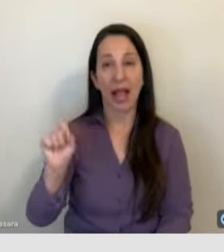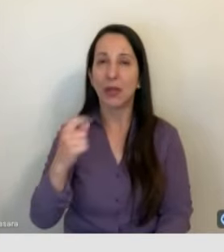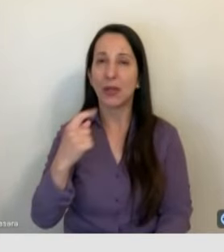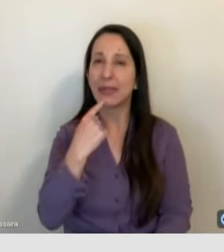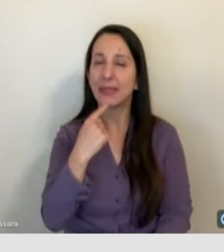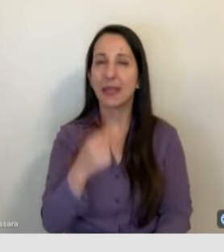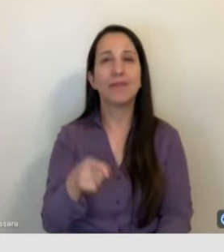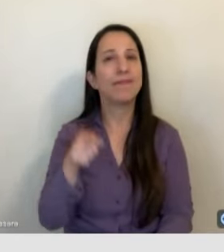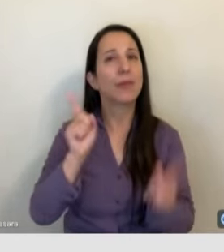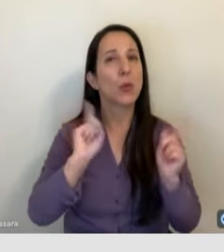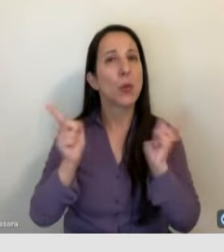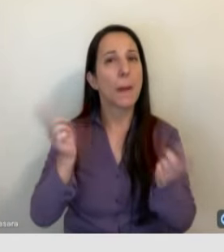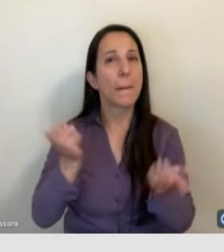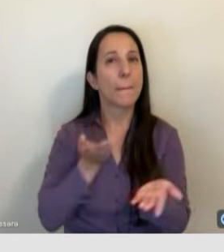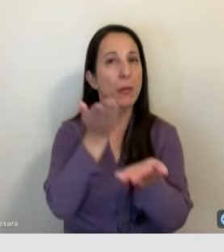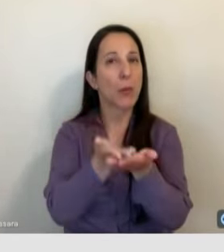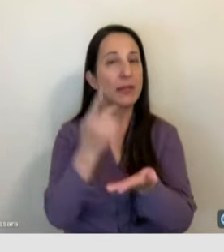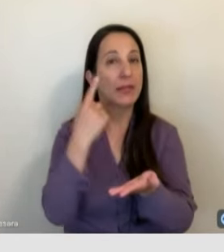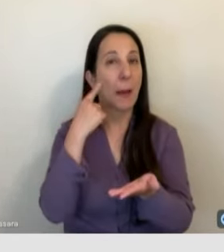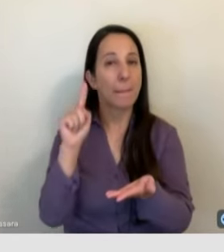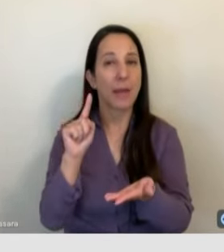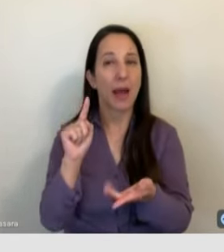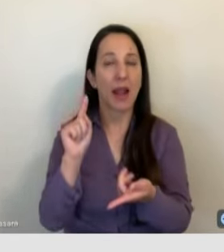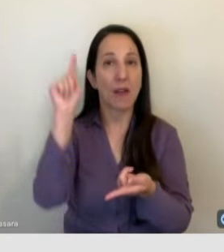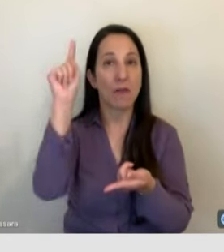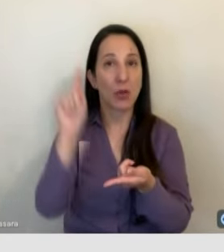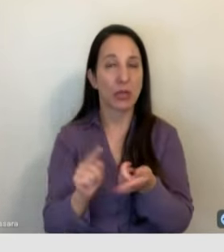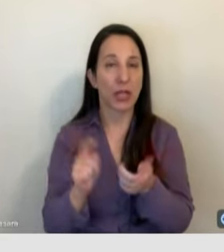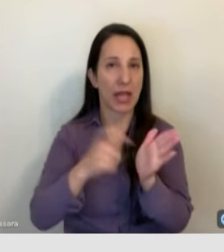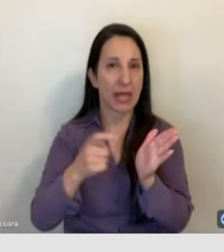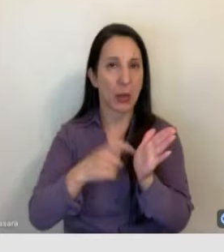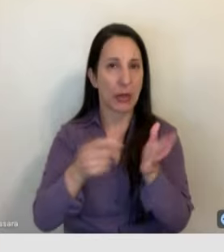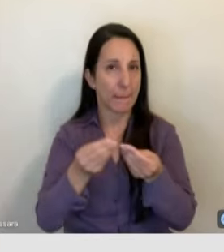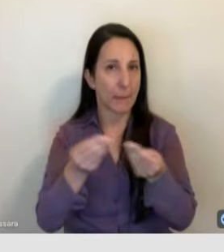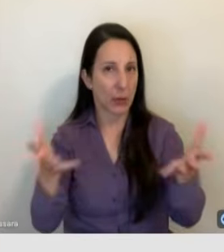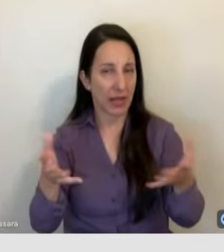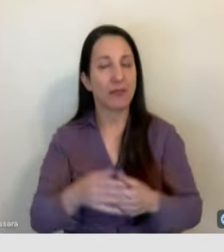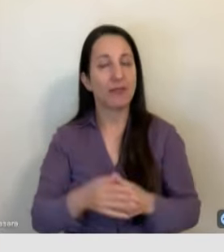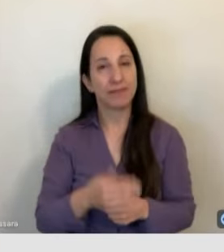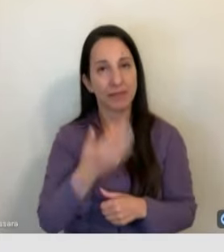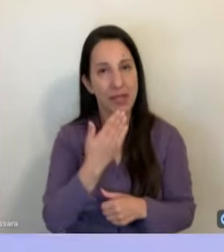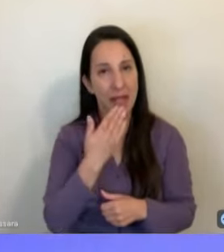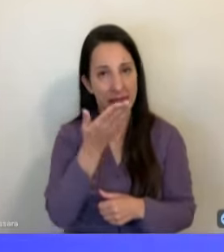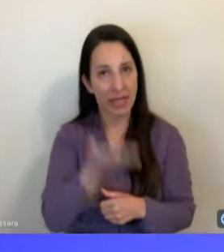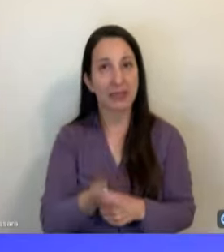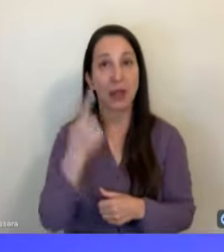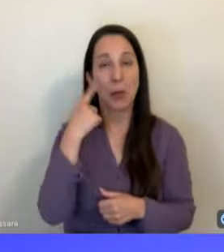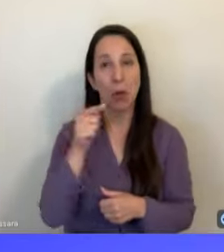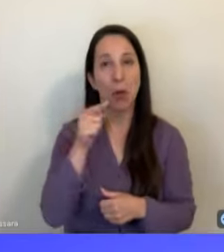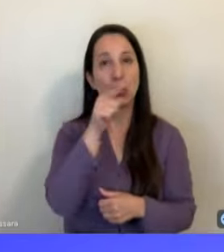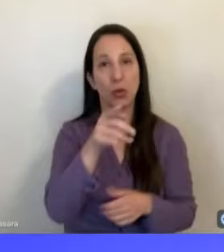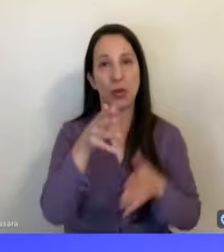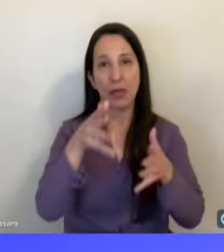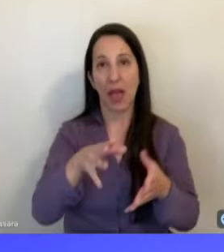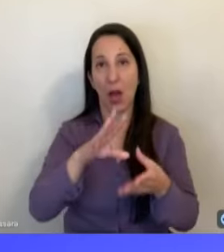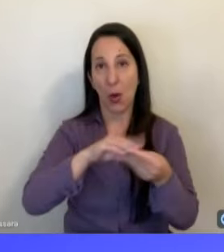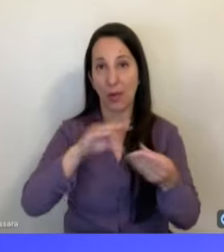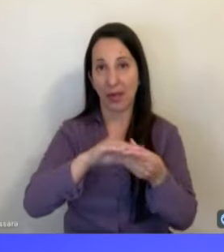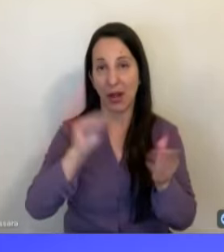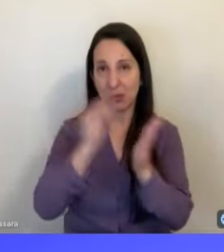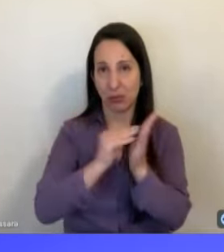las propuestas para reducir la deuda pública? Agradecemos también a Luis Alejandro por dejarnos su consulta, y a cada